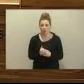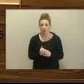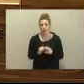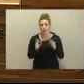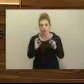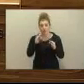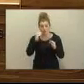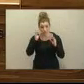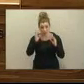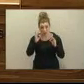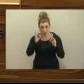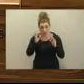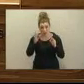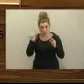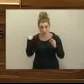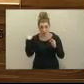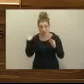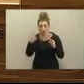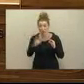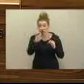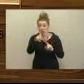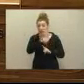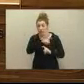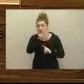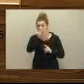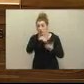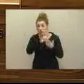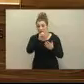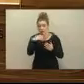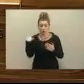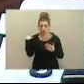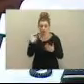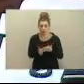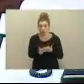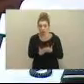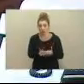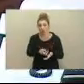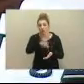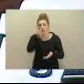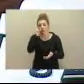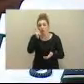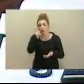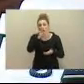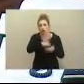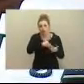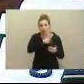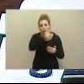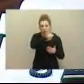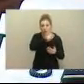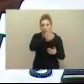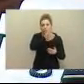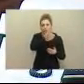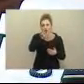esa fecha, desde el 5 de noviembre del 2014, solamente cobro 141